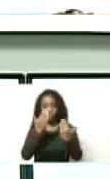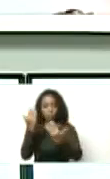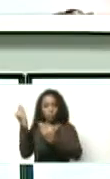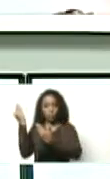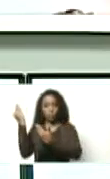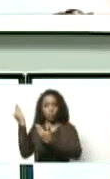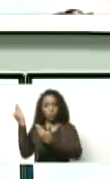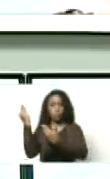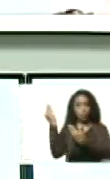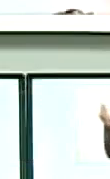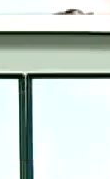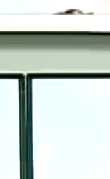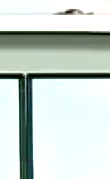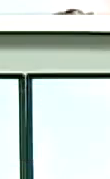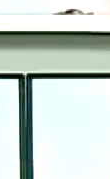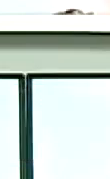Zulia.